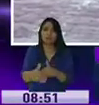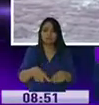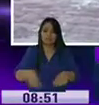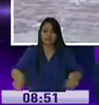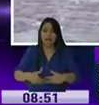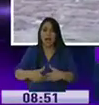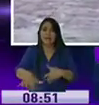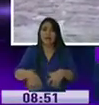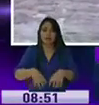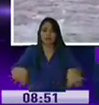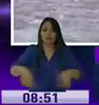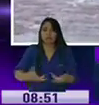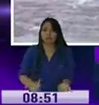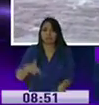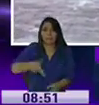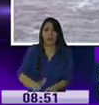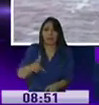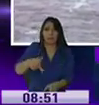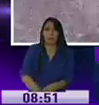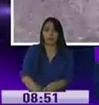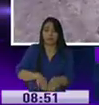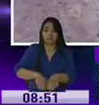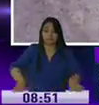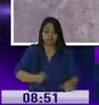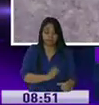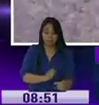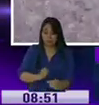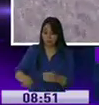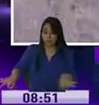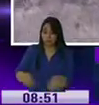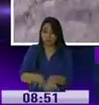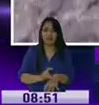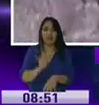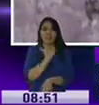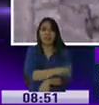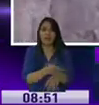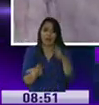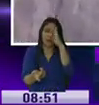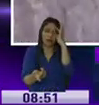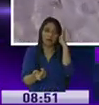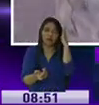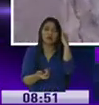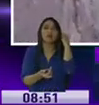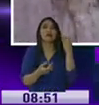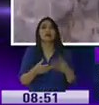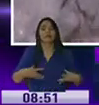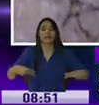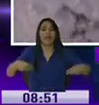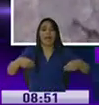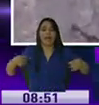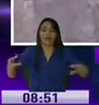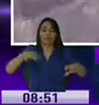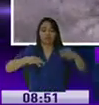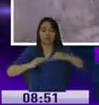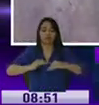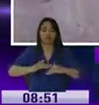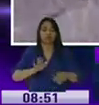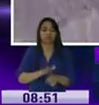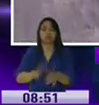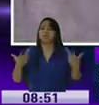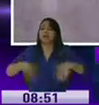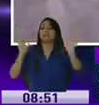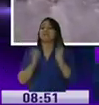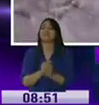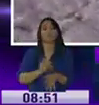conectar algún tubo para alcantarilla. Rompen la vía y ahí lo dejan y ponen ahí, ¿sabes qué? Pusieron tierra. Pusieron tierra, ya, pues, ahí